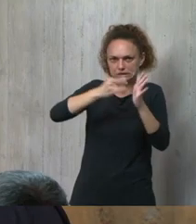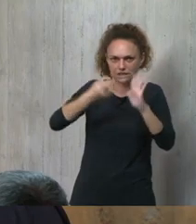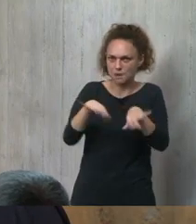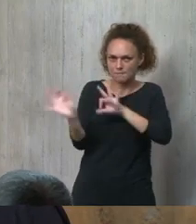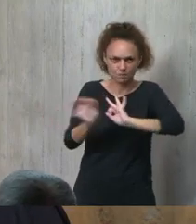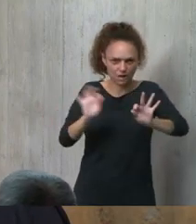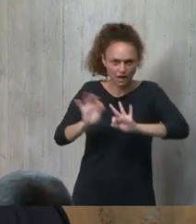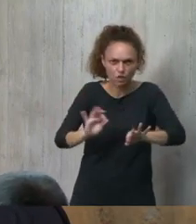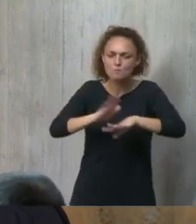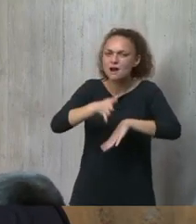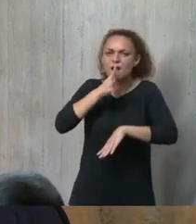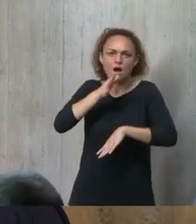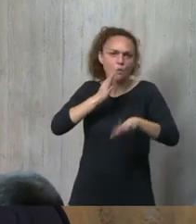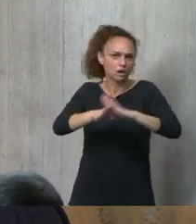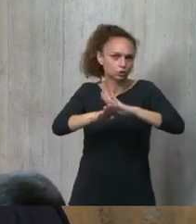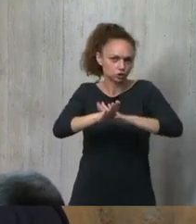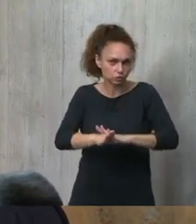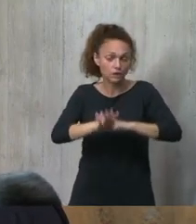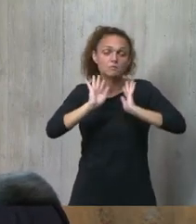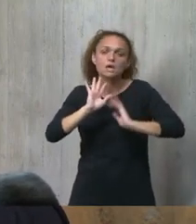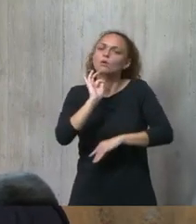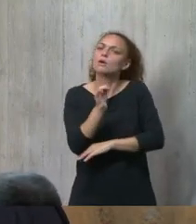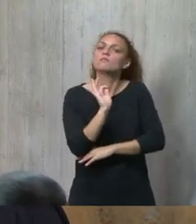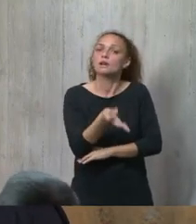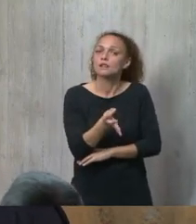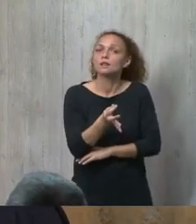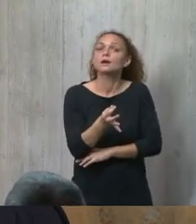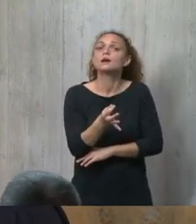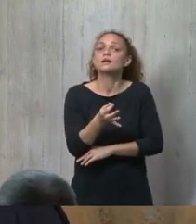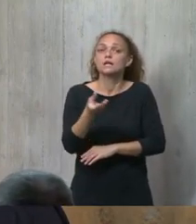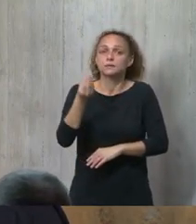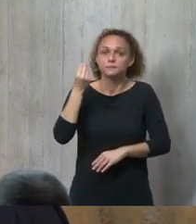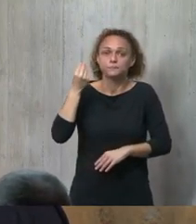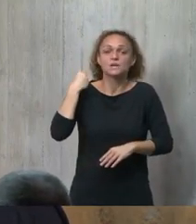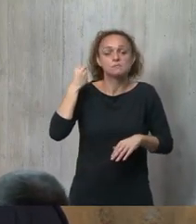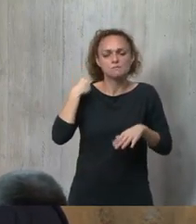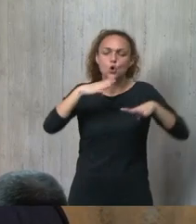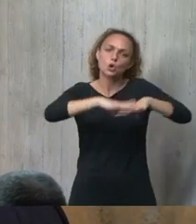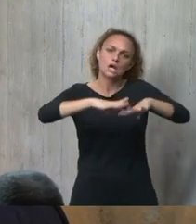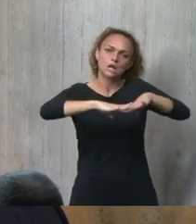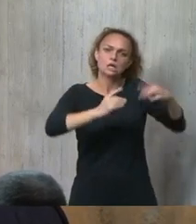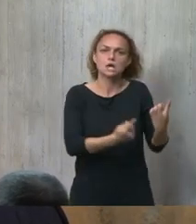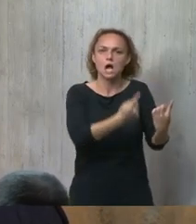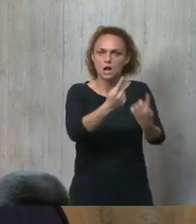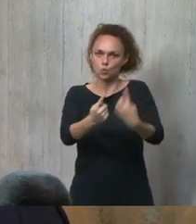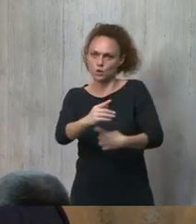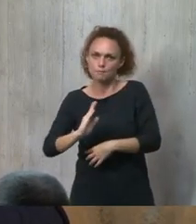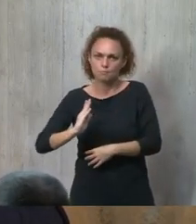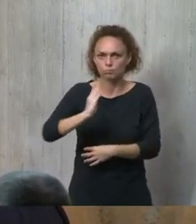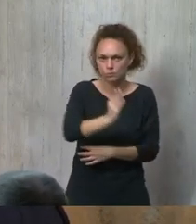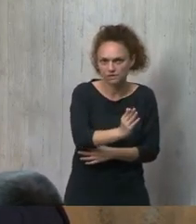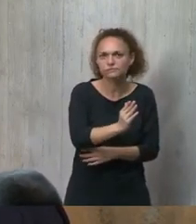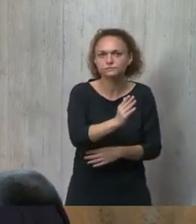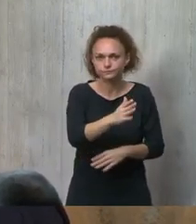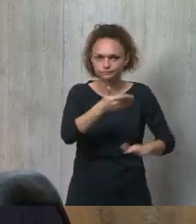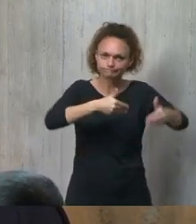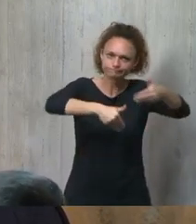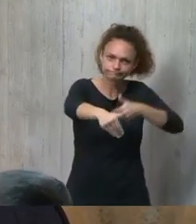cierto que habrá que abordar, pues, la restitución de algunas de las redes que han sido dañadas, sobre todo algunas que no eran que